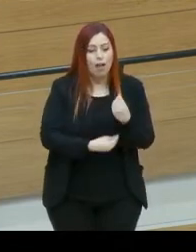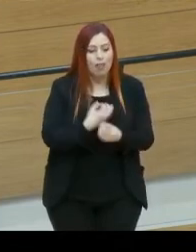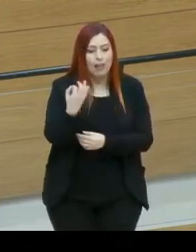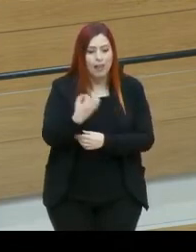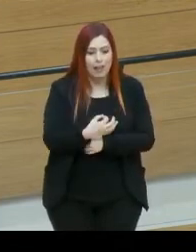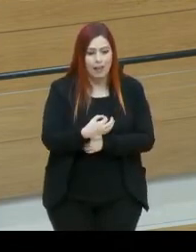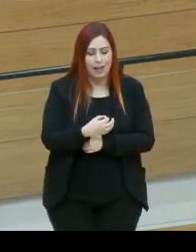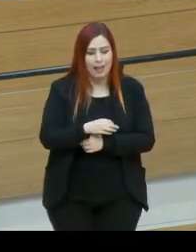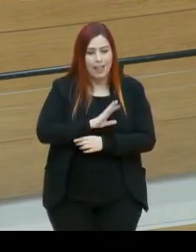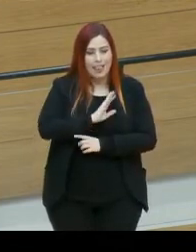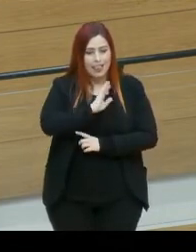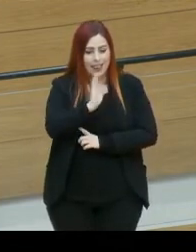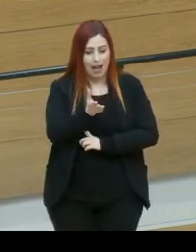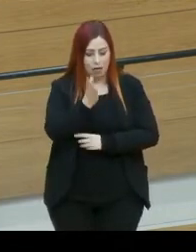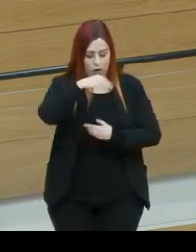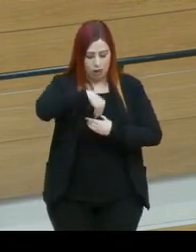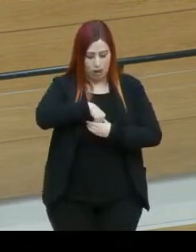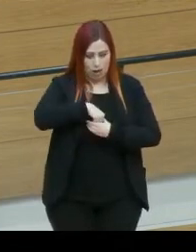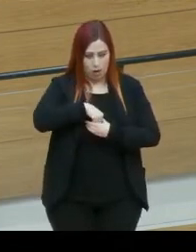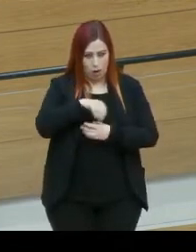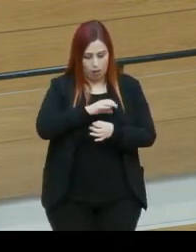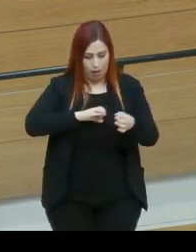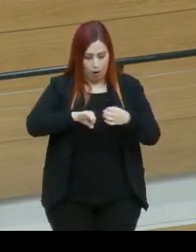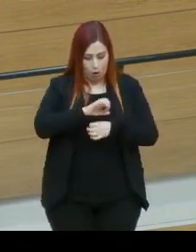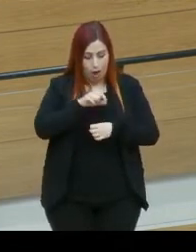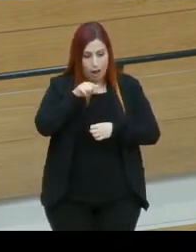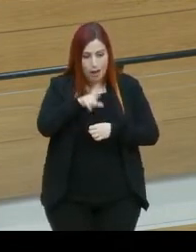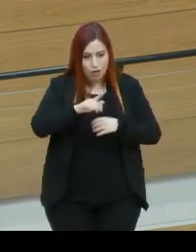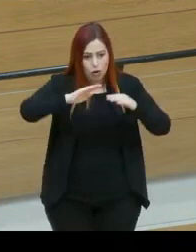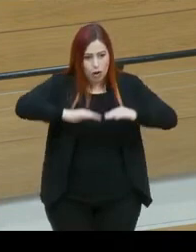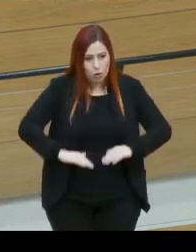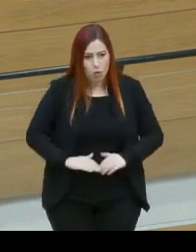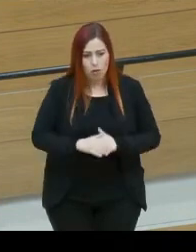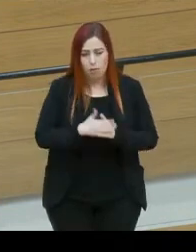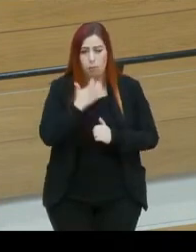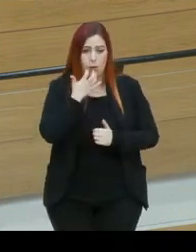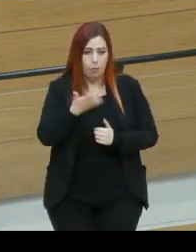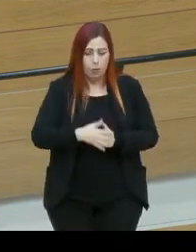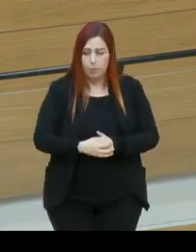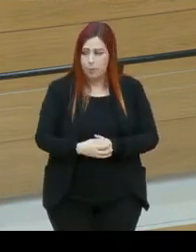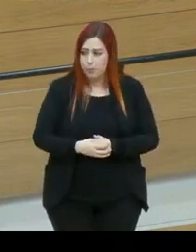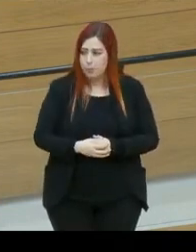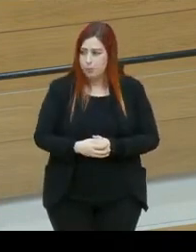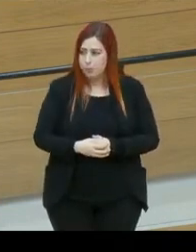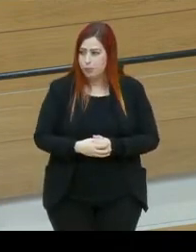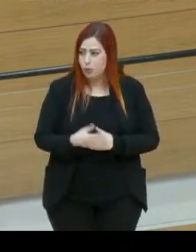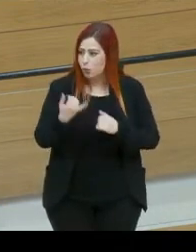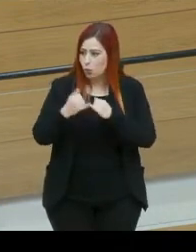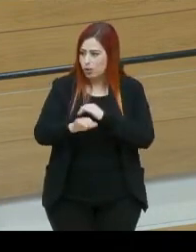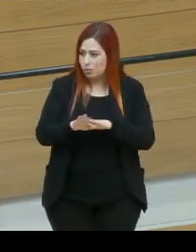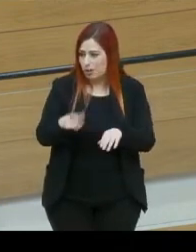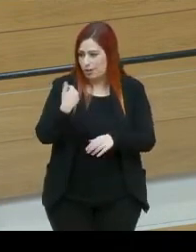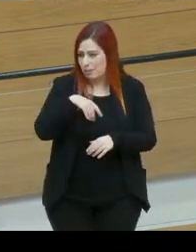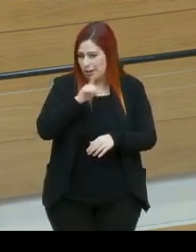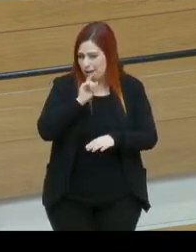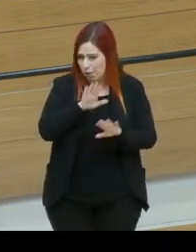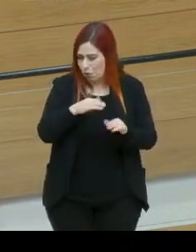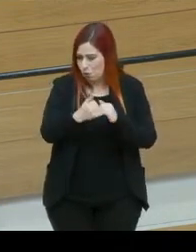el daño interno que te está realizando en las células, por ejemplo. Y bueno, una última, ya me callo.